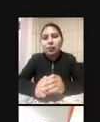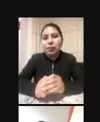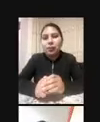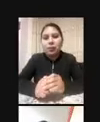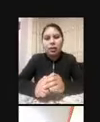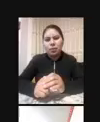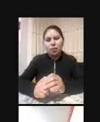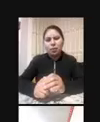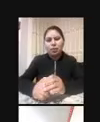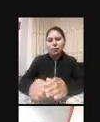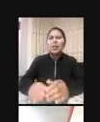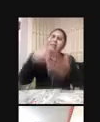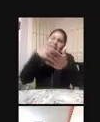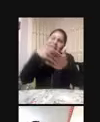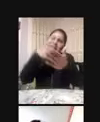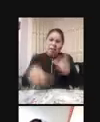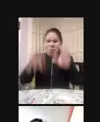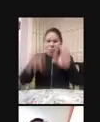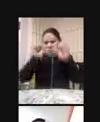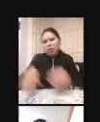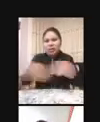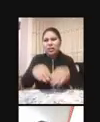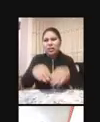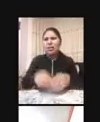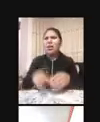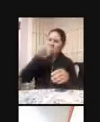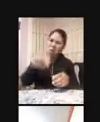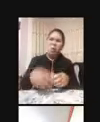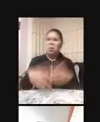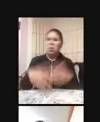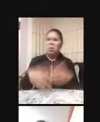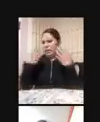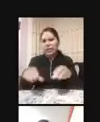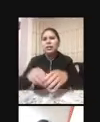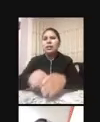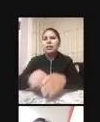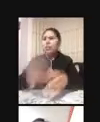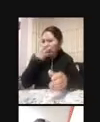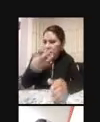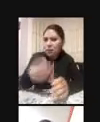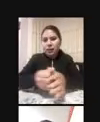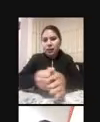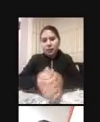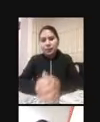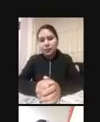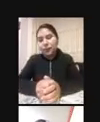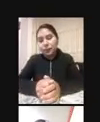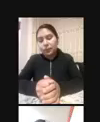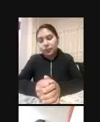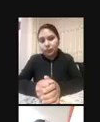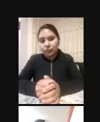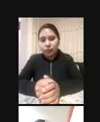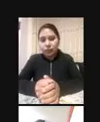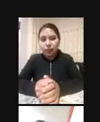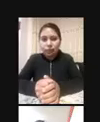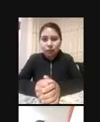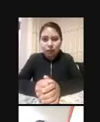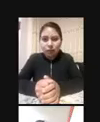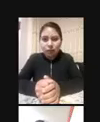puedo hacer? Mi hijo, mi hija no me hace caso. Pues ahí les vamos a dar algunos tips, papás. Es